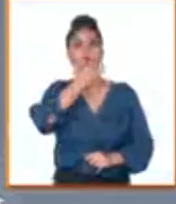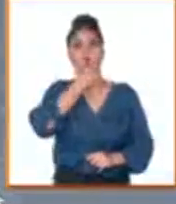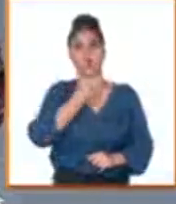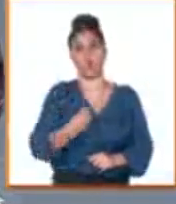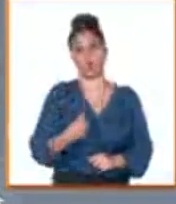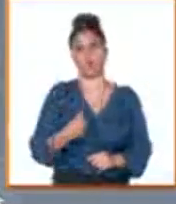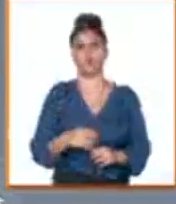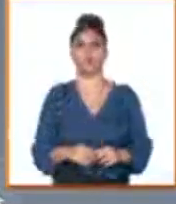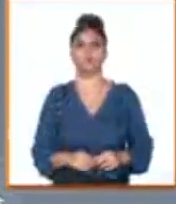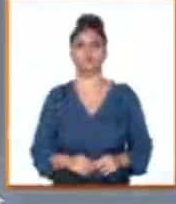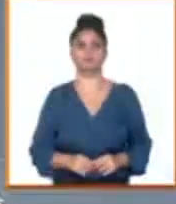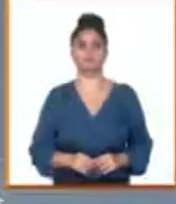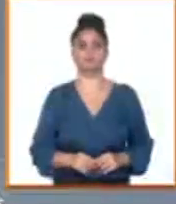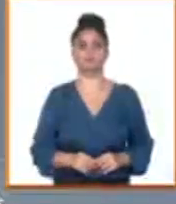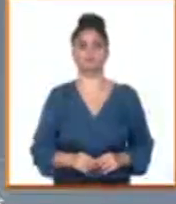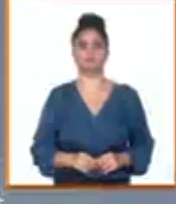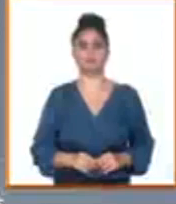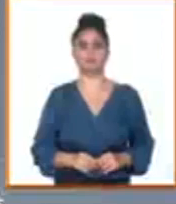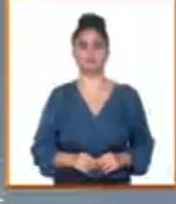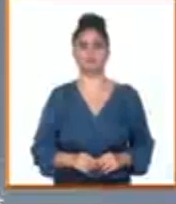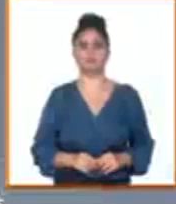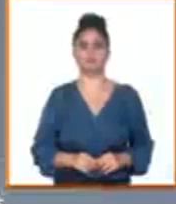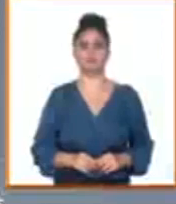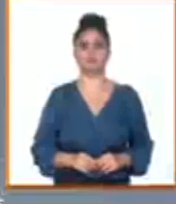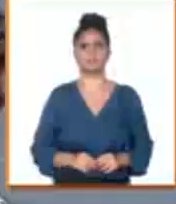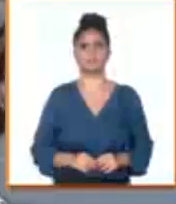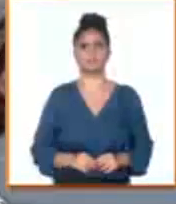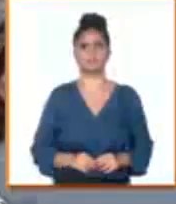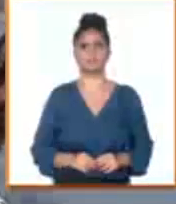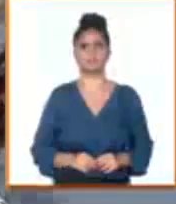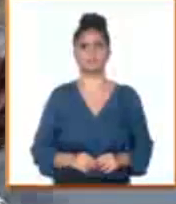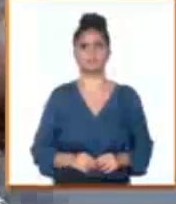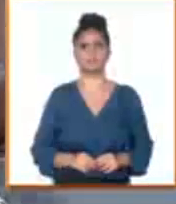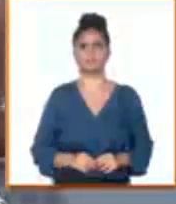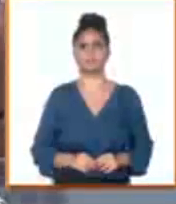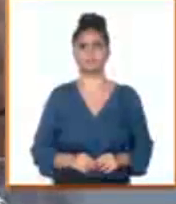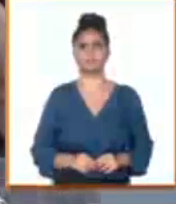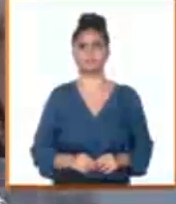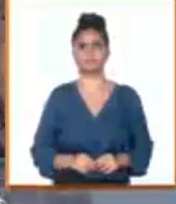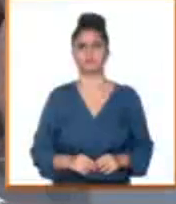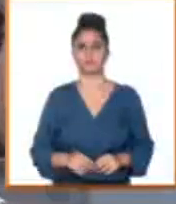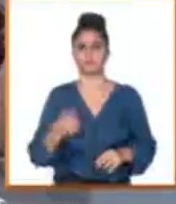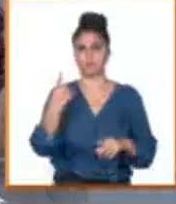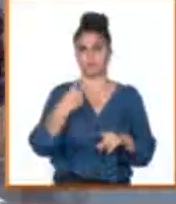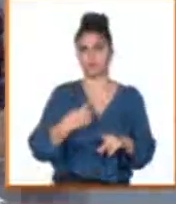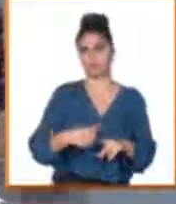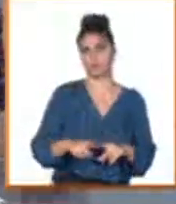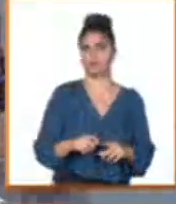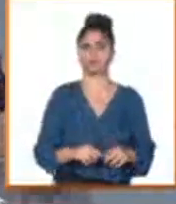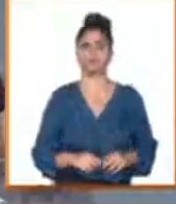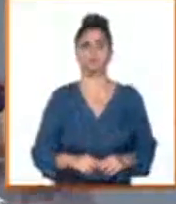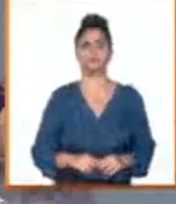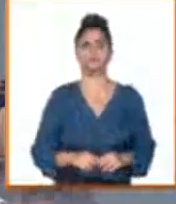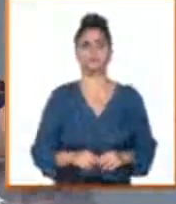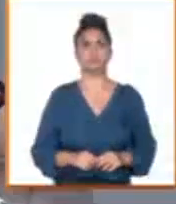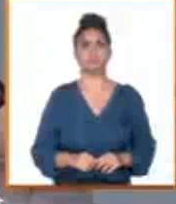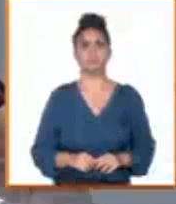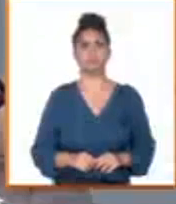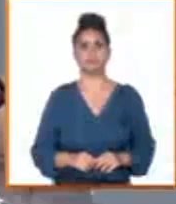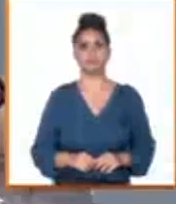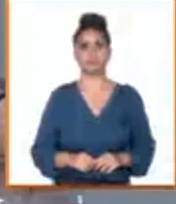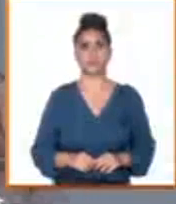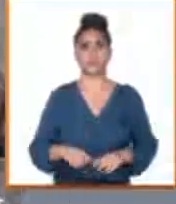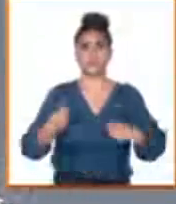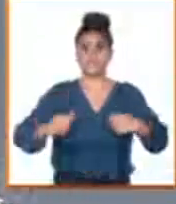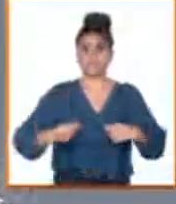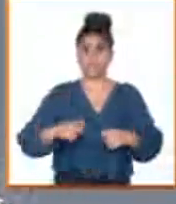todo esto con H, se apropie de esa ley, se apropie de sus deberes y derechos en los espacios que esté, porque también está en el espacio organizacional su derecho de participar,